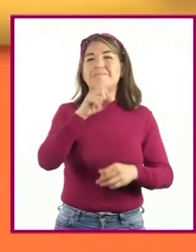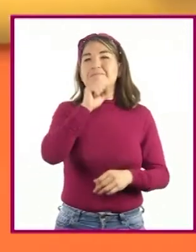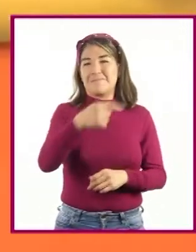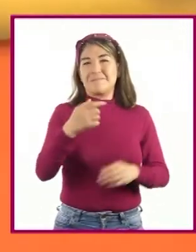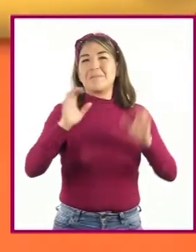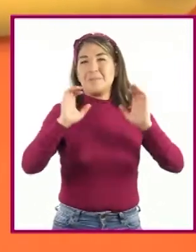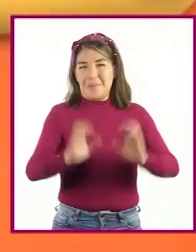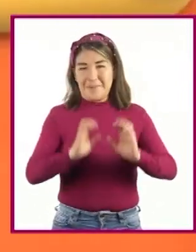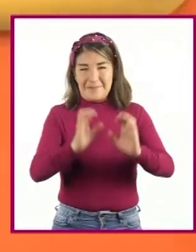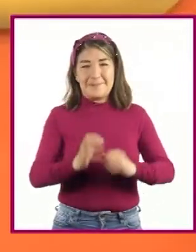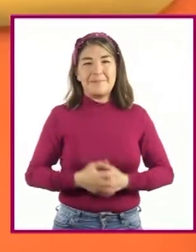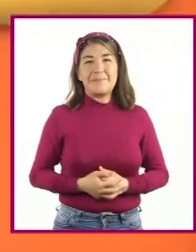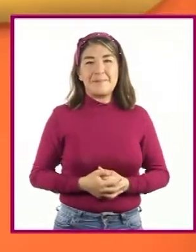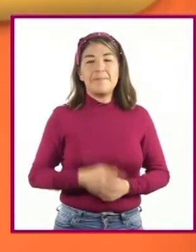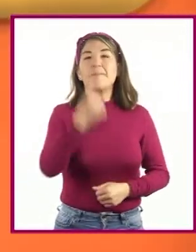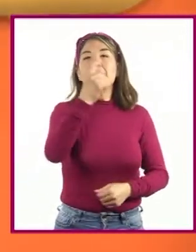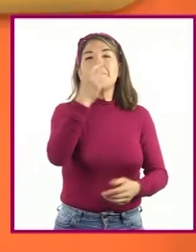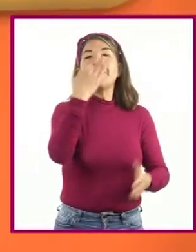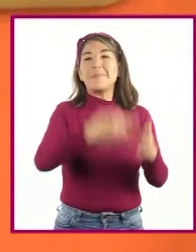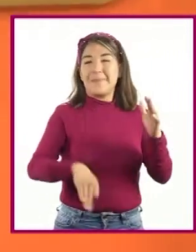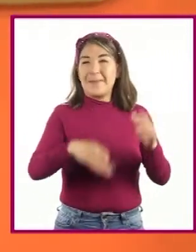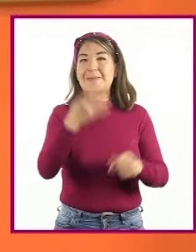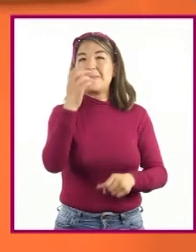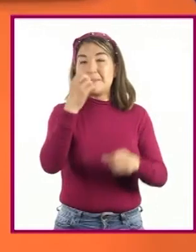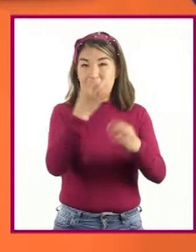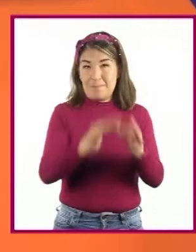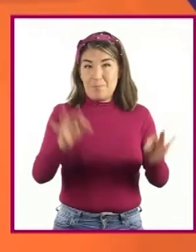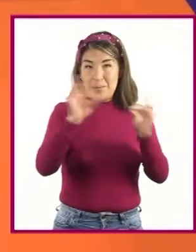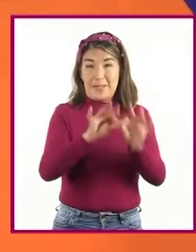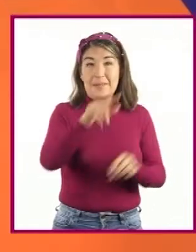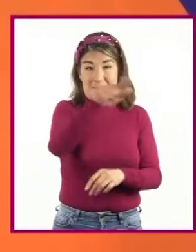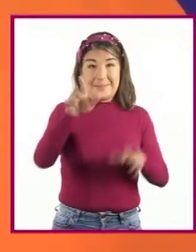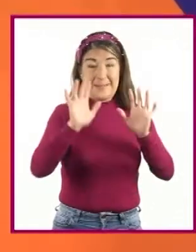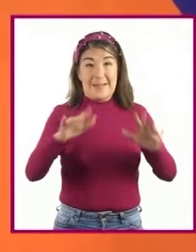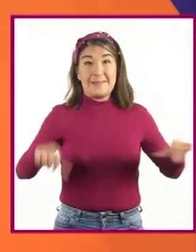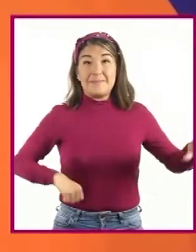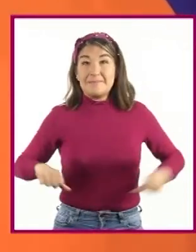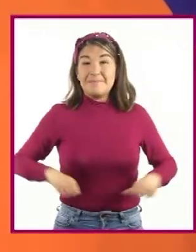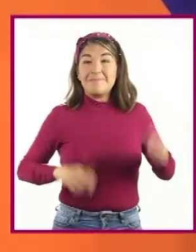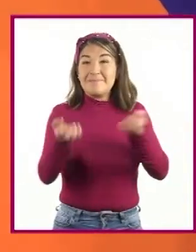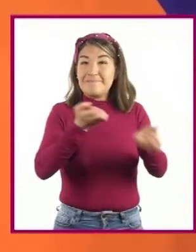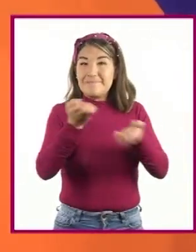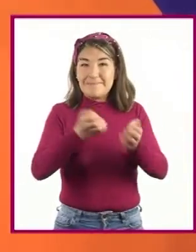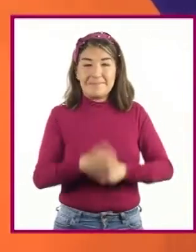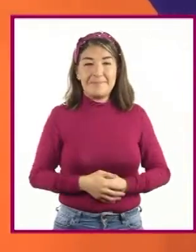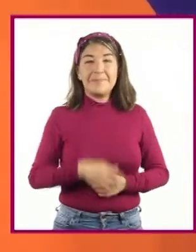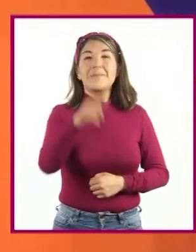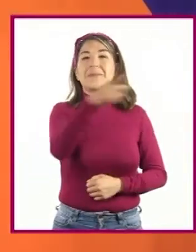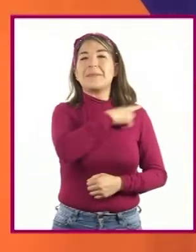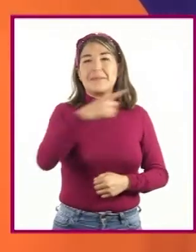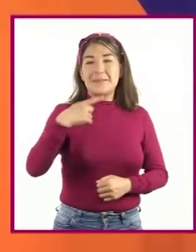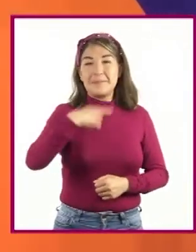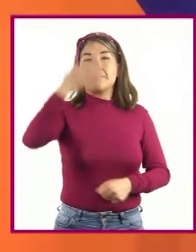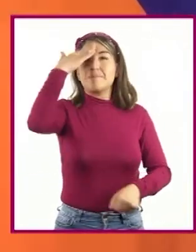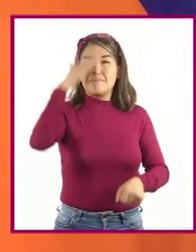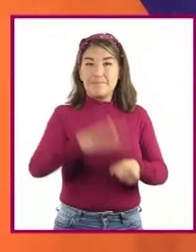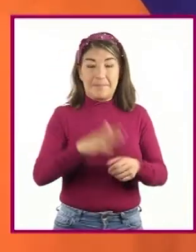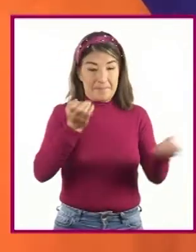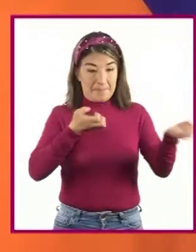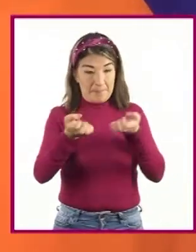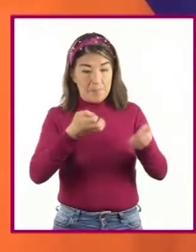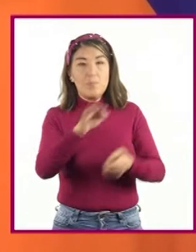todos. Además, algo muy importante, ¿ya hicieron algo de activación física? Tengan presente que si hacemos